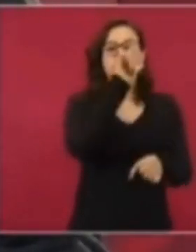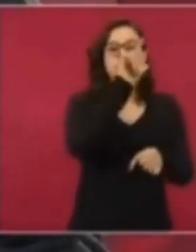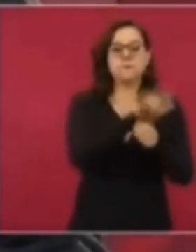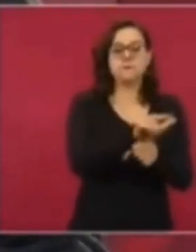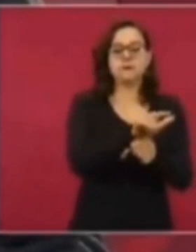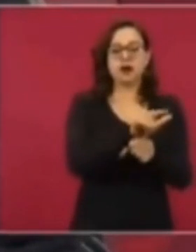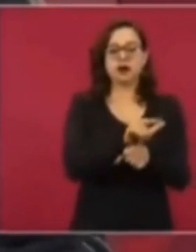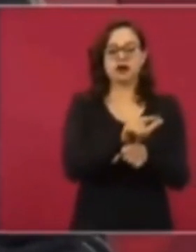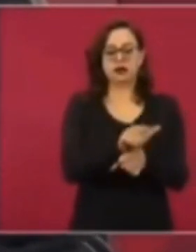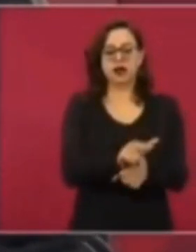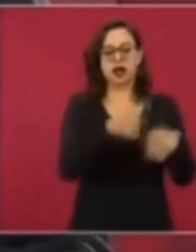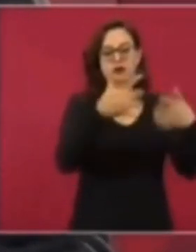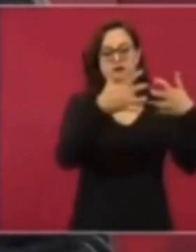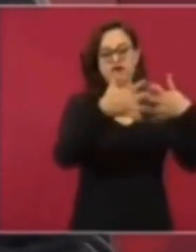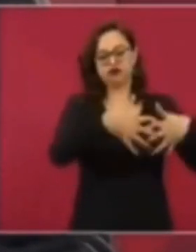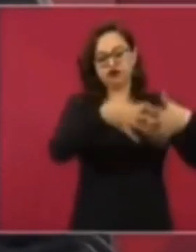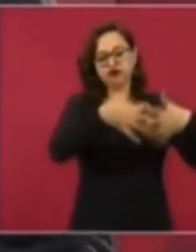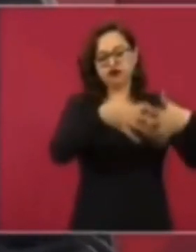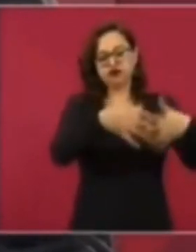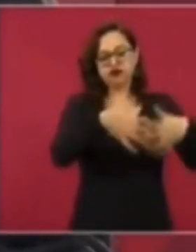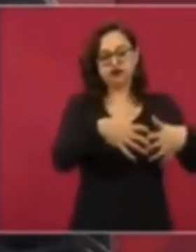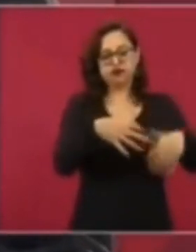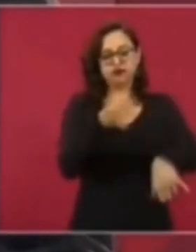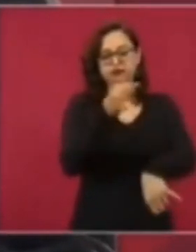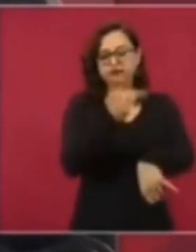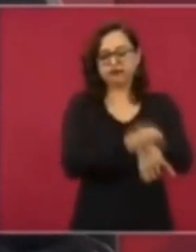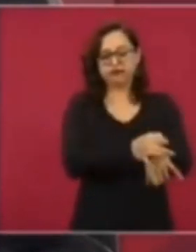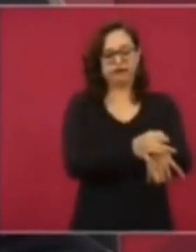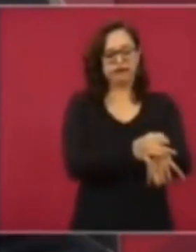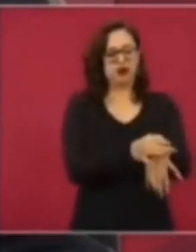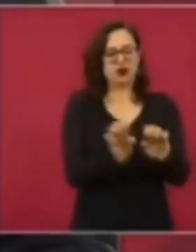fábrica de relojes de las más